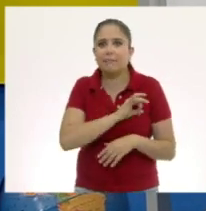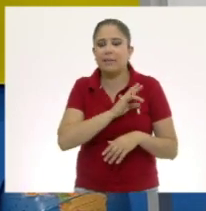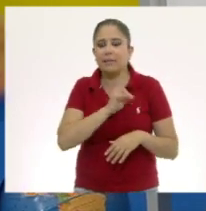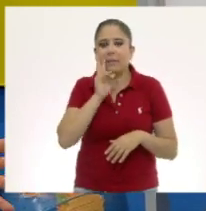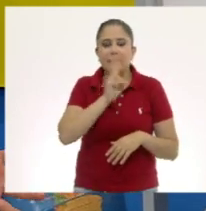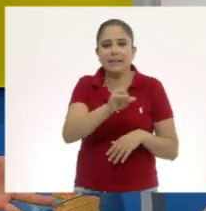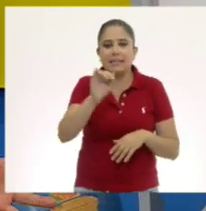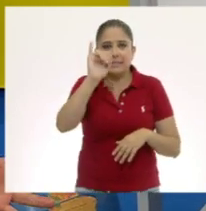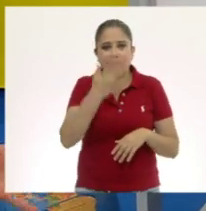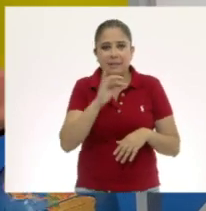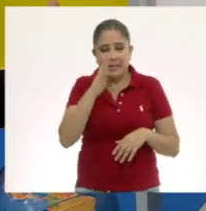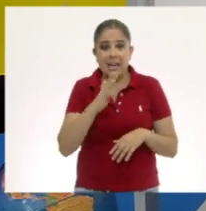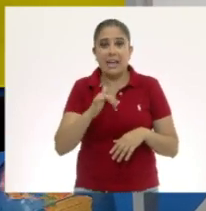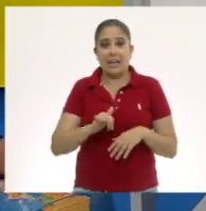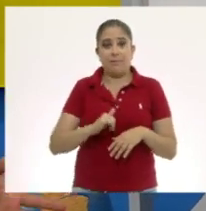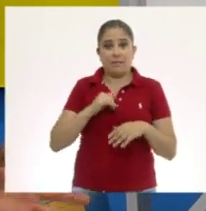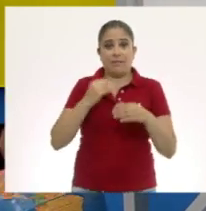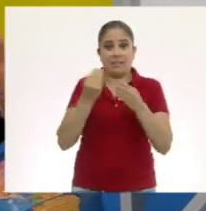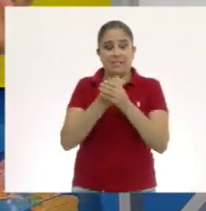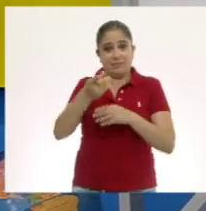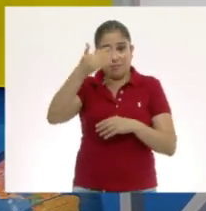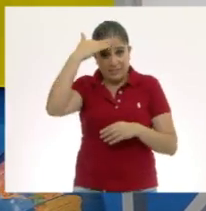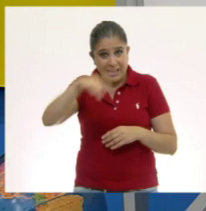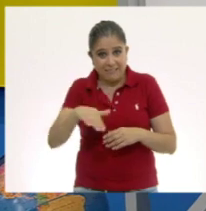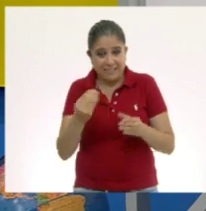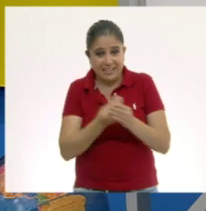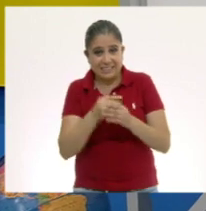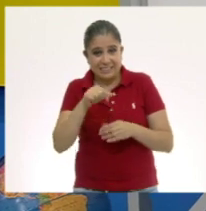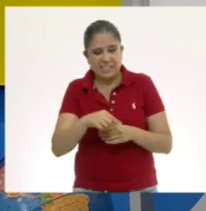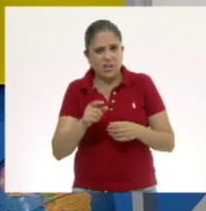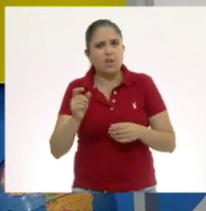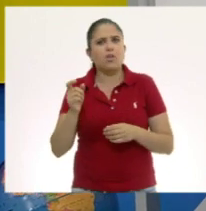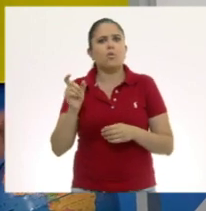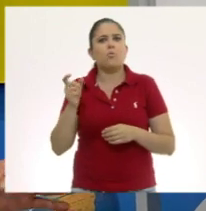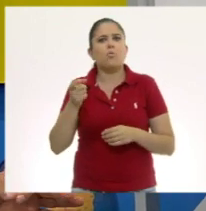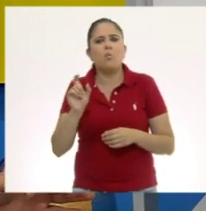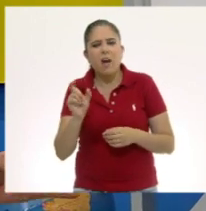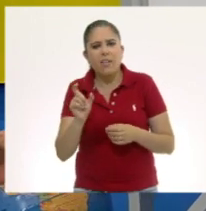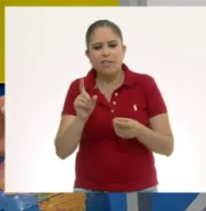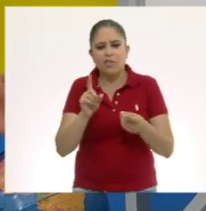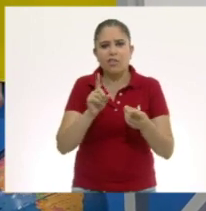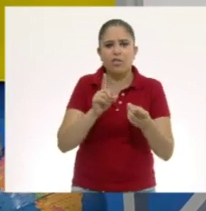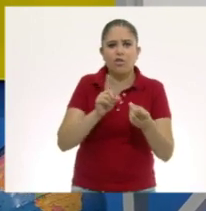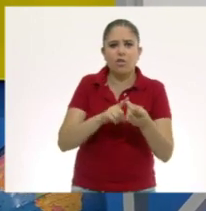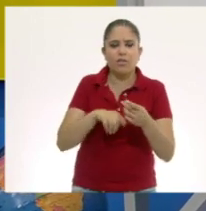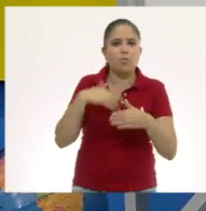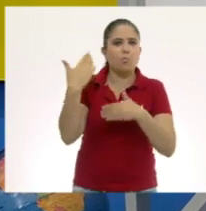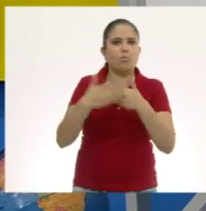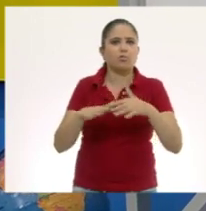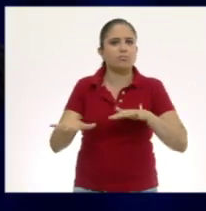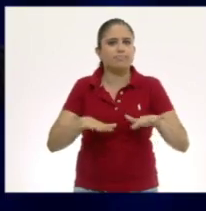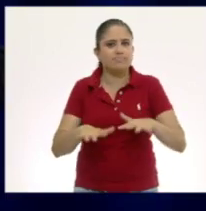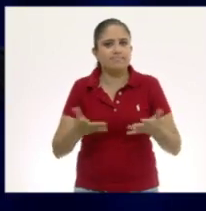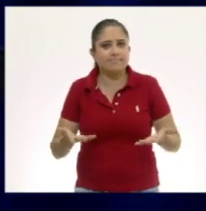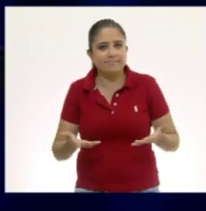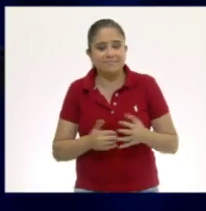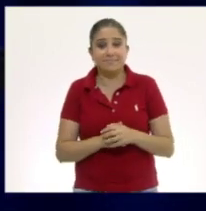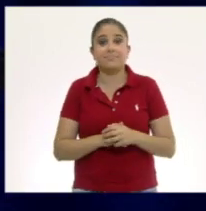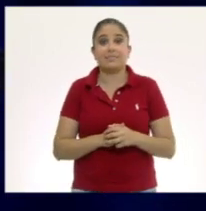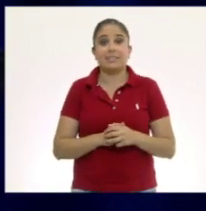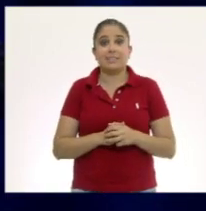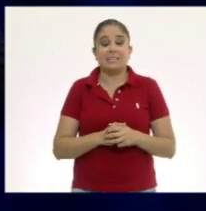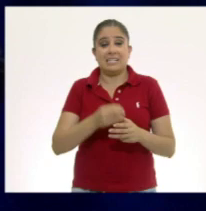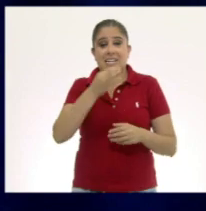imágenes. Quiero aprovechar la clase y usted que sabe bastante de esto. ¿Cuándo y dónde es que va a ser el próximo sismo? Póngame en